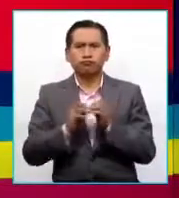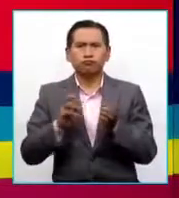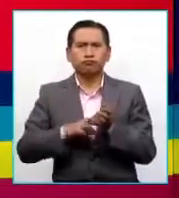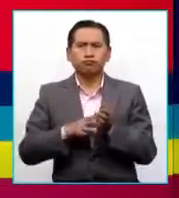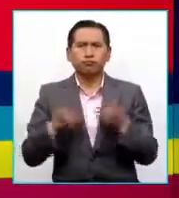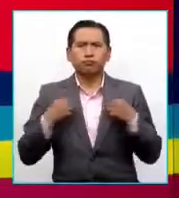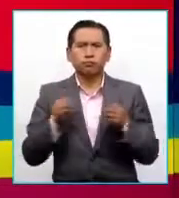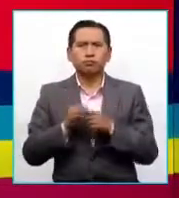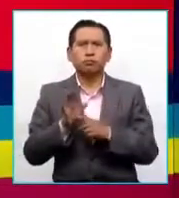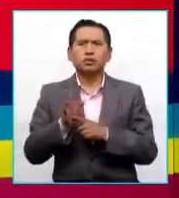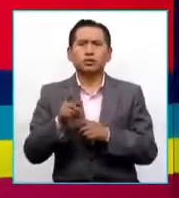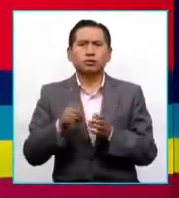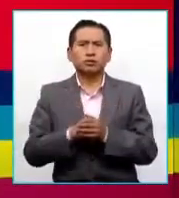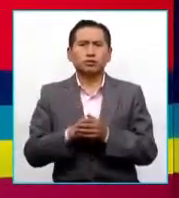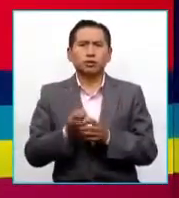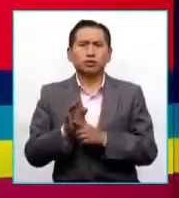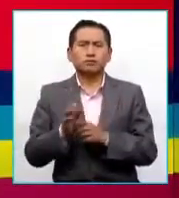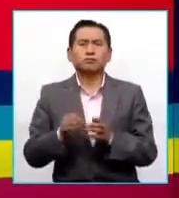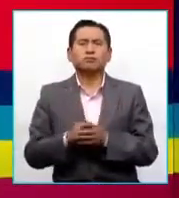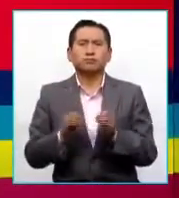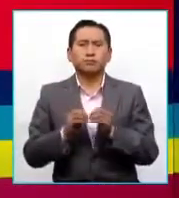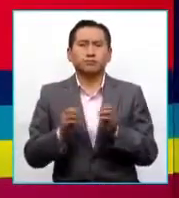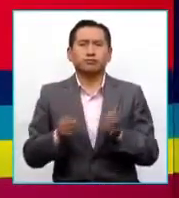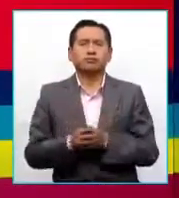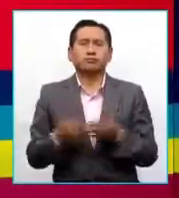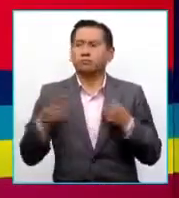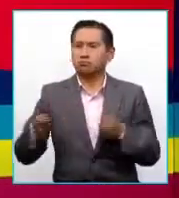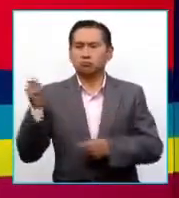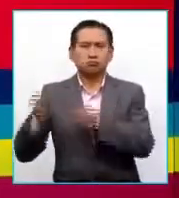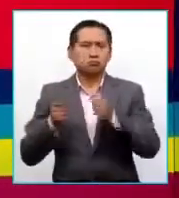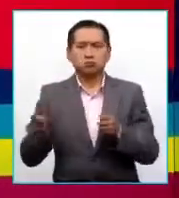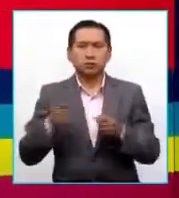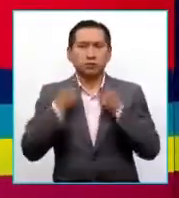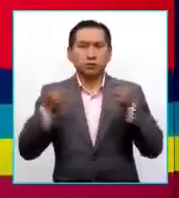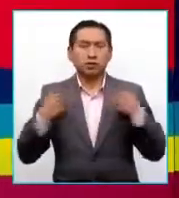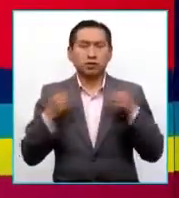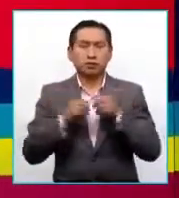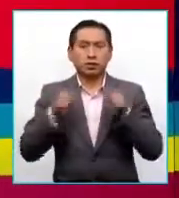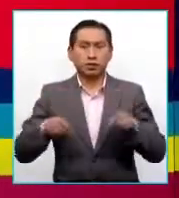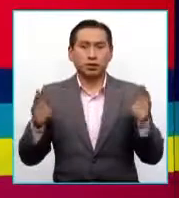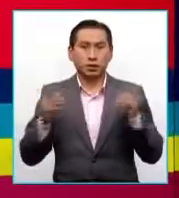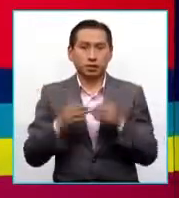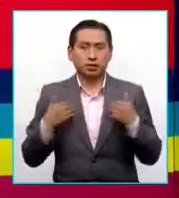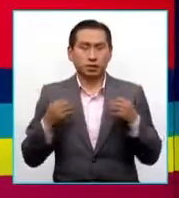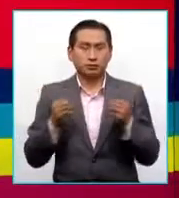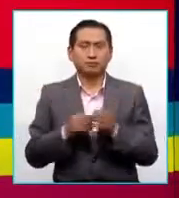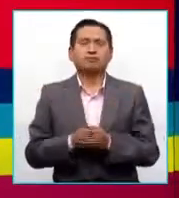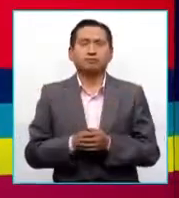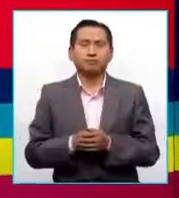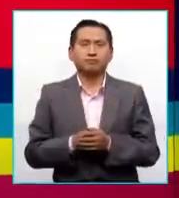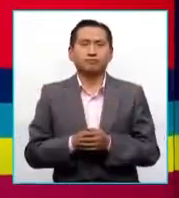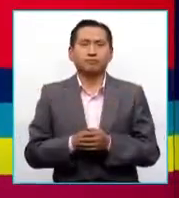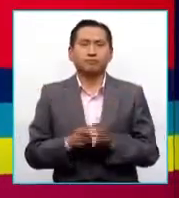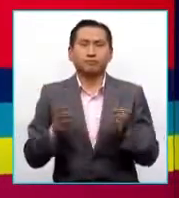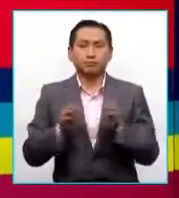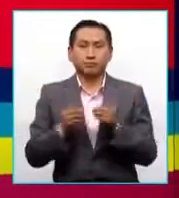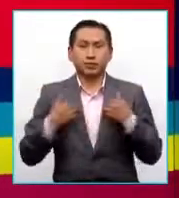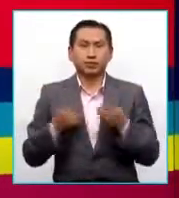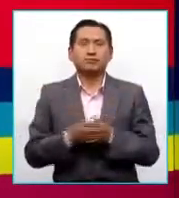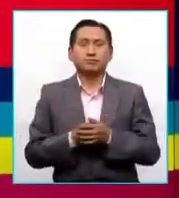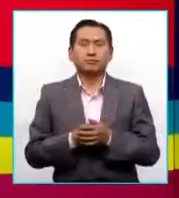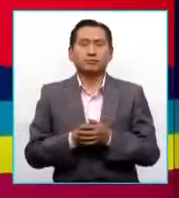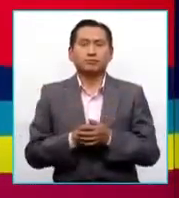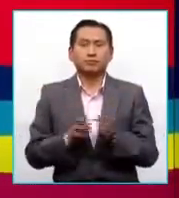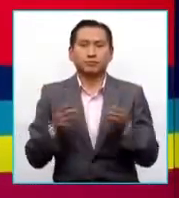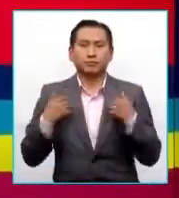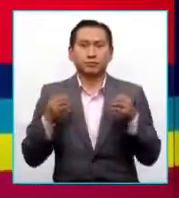energía muy linda. Estaremos conversando con uno de los bateristas más conocidos acá en la ciudad de La Paz, en Oruro, en Sucre, en Potosí. Así es que no se despegue